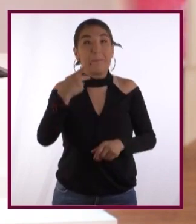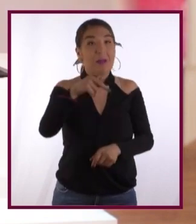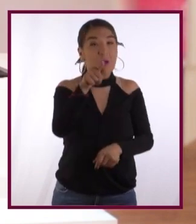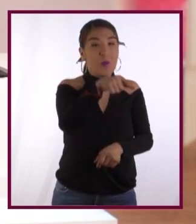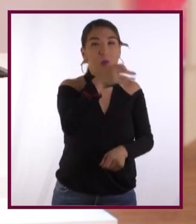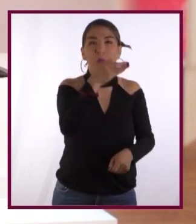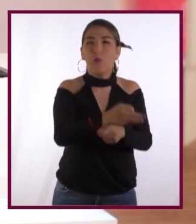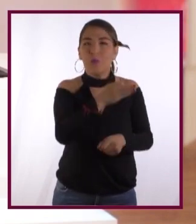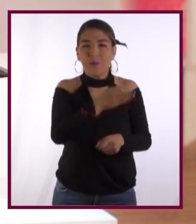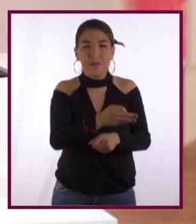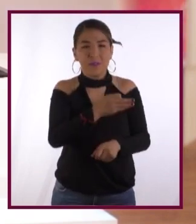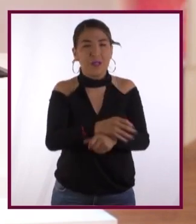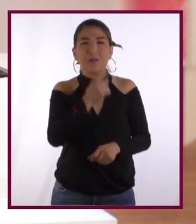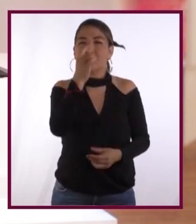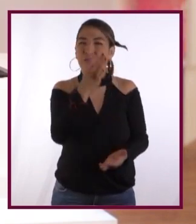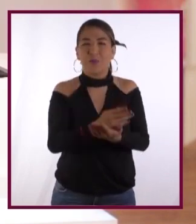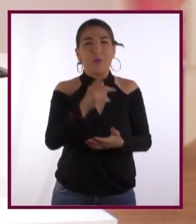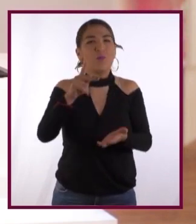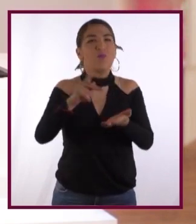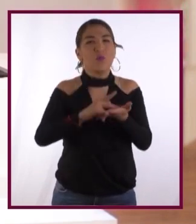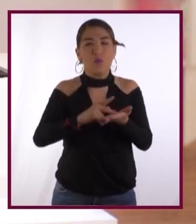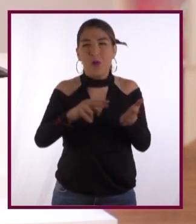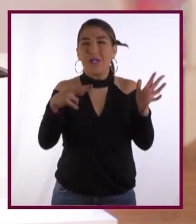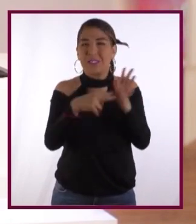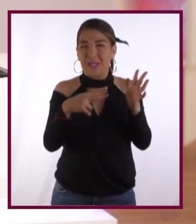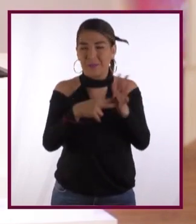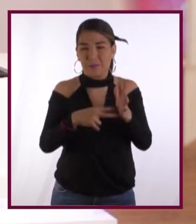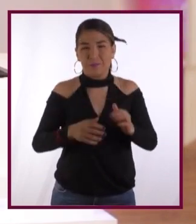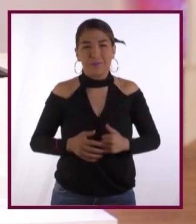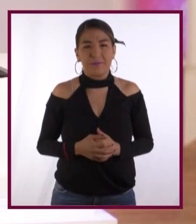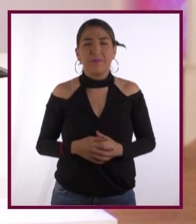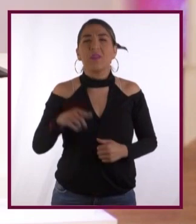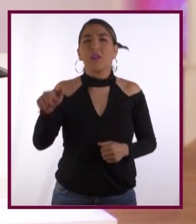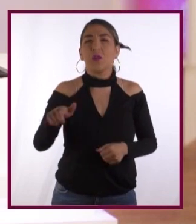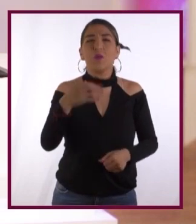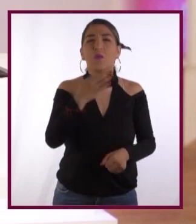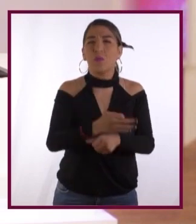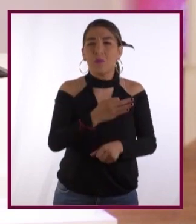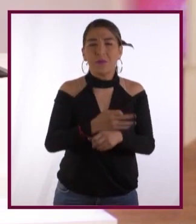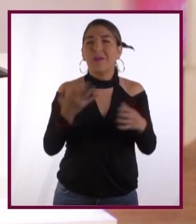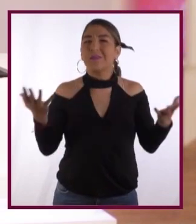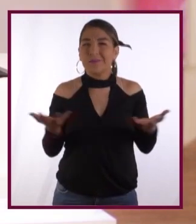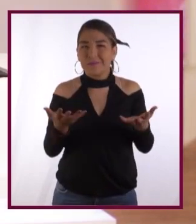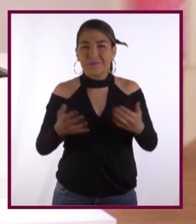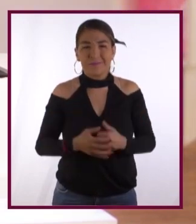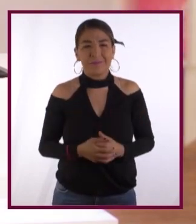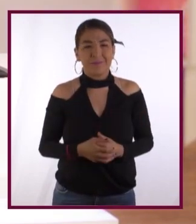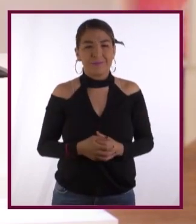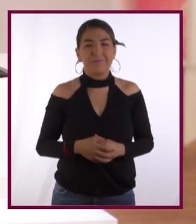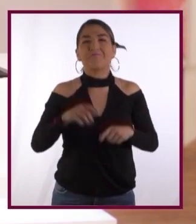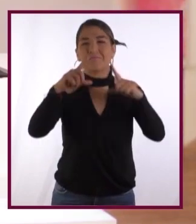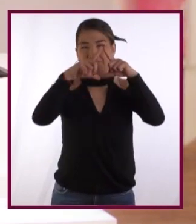ya nuestro ejercicio, pero por ahora lo haremos solo con el color negro. Lo primero que haremos será hacer el